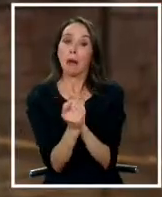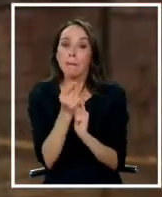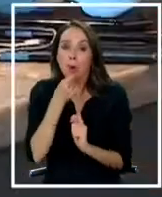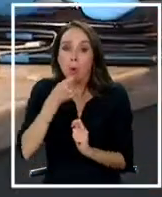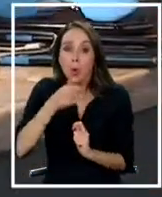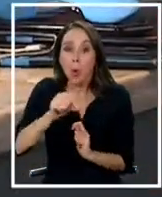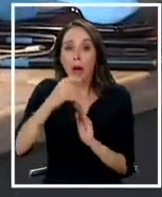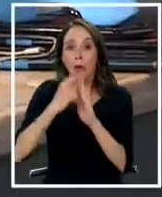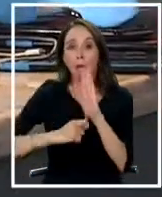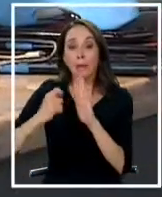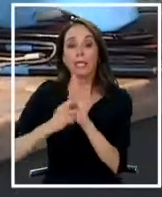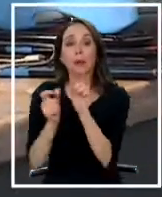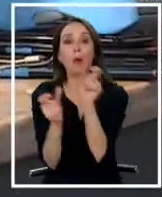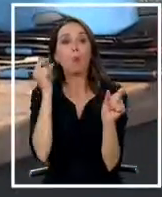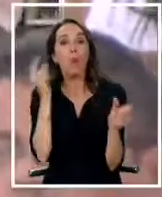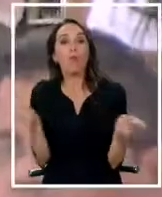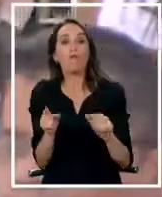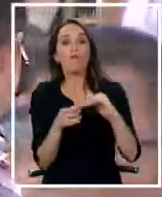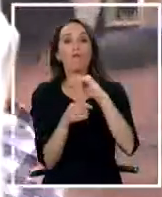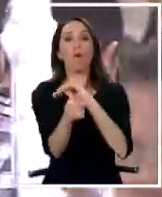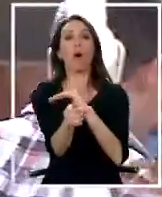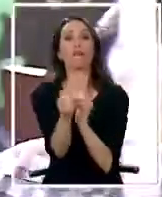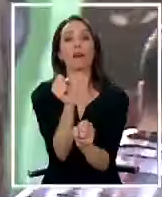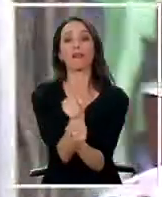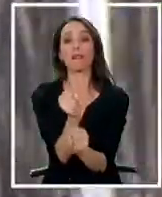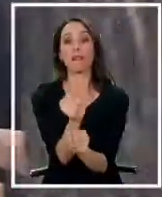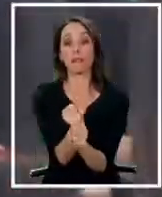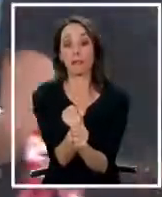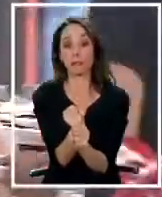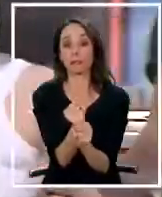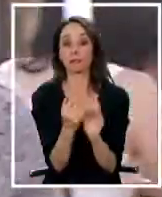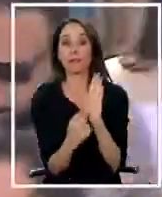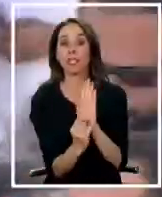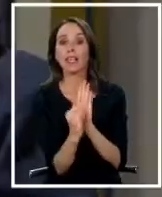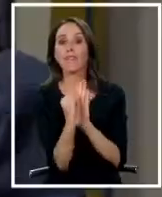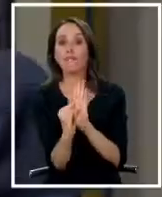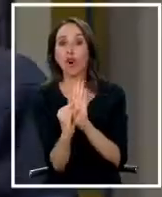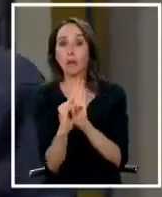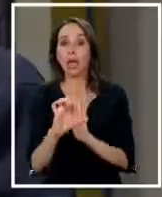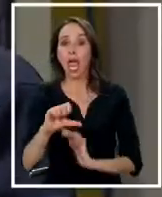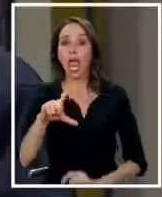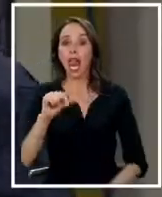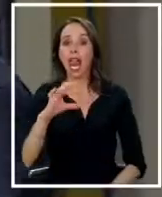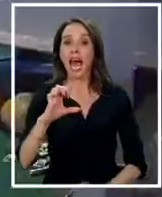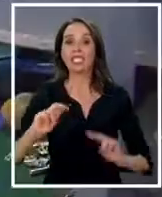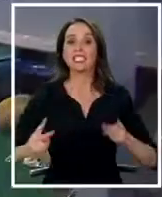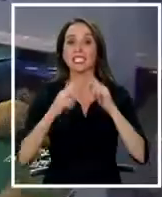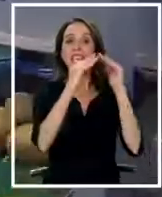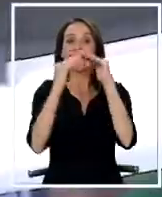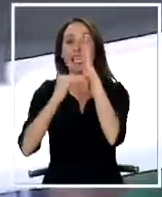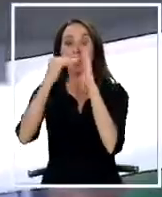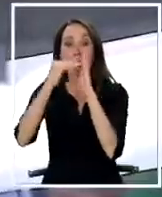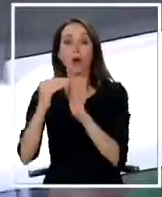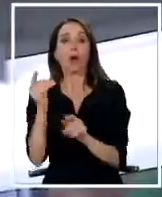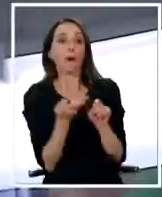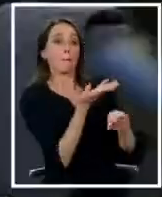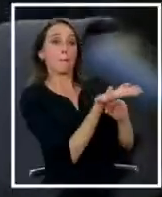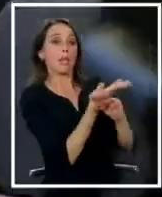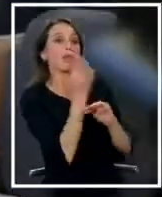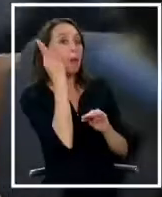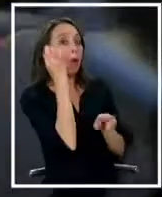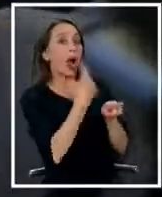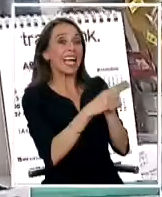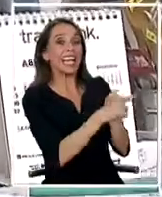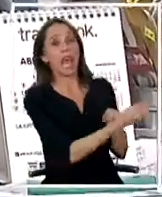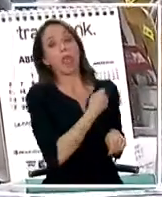mediano plazo con la reintegración de ellas al mercado laboral. Según datos de Enlace Inmobiliario, la solicitud de créditos hipotecarios por parte